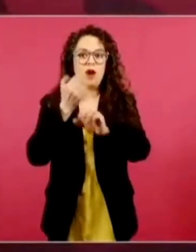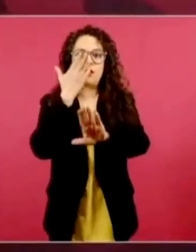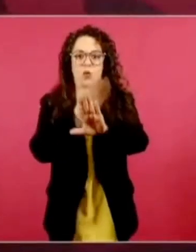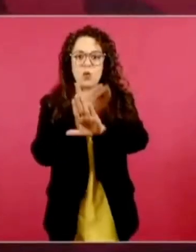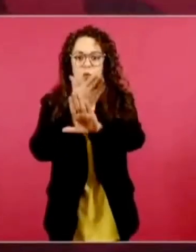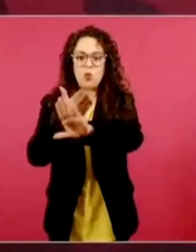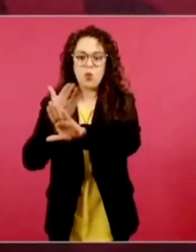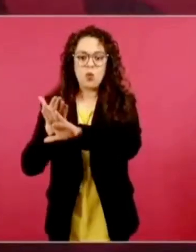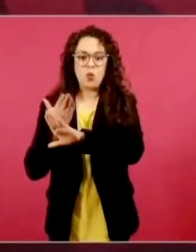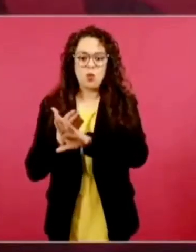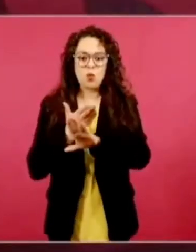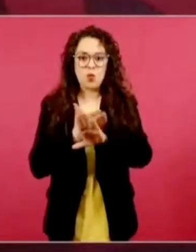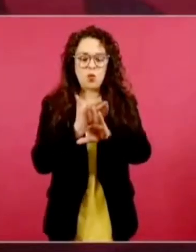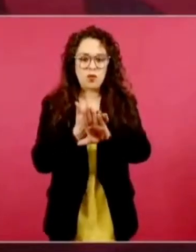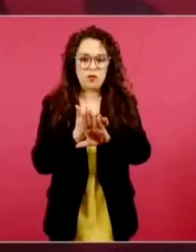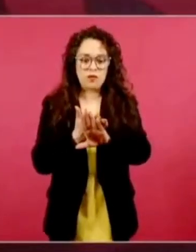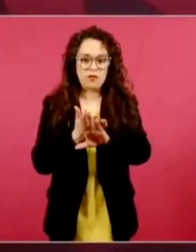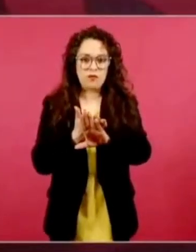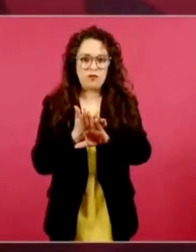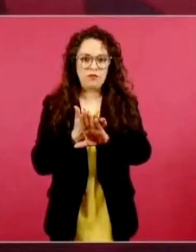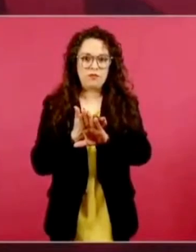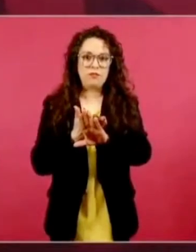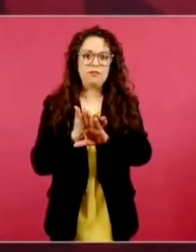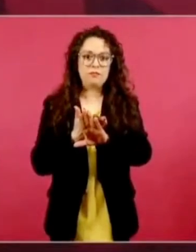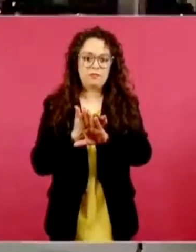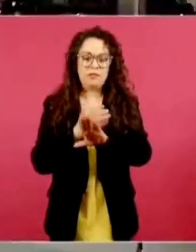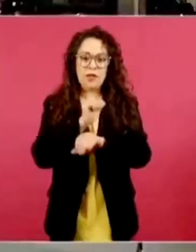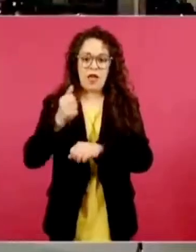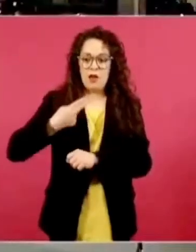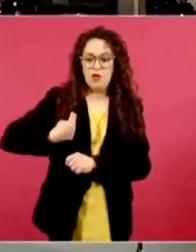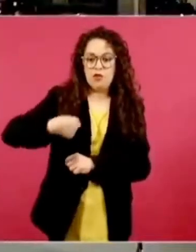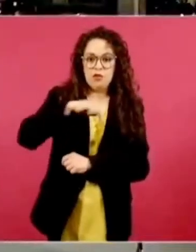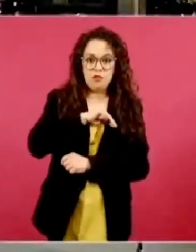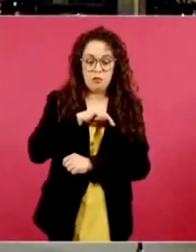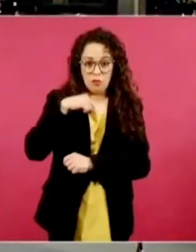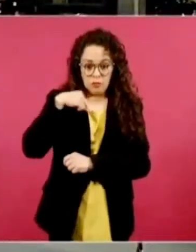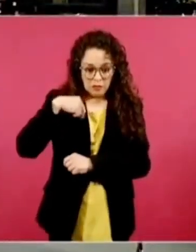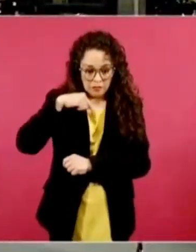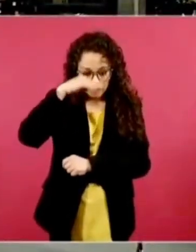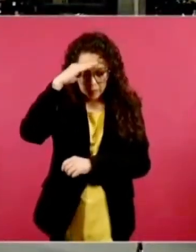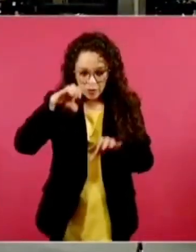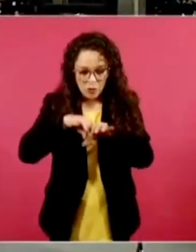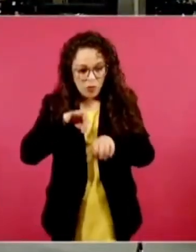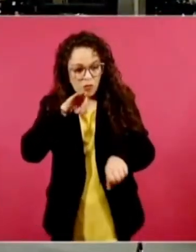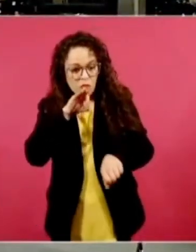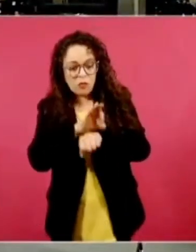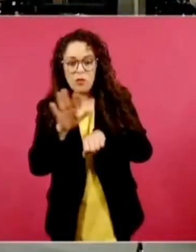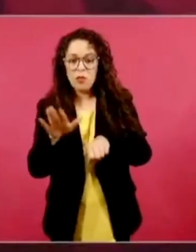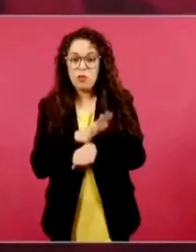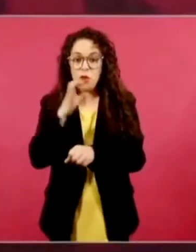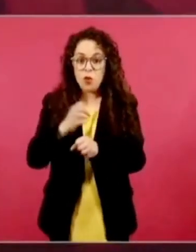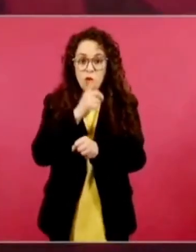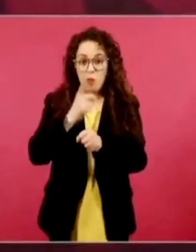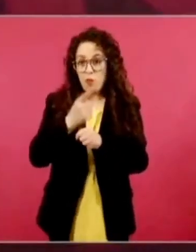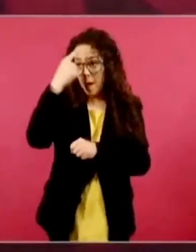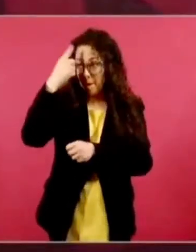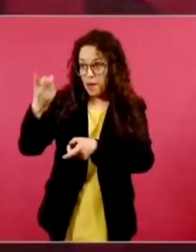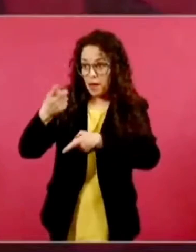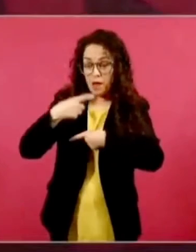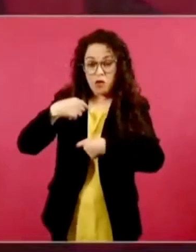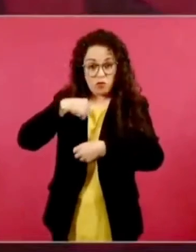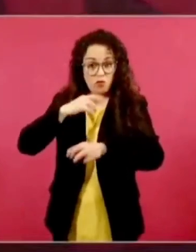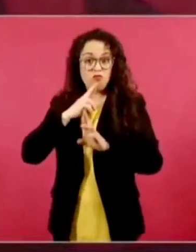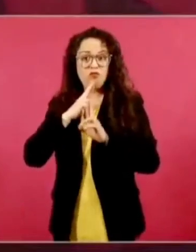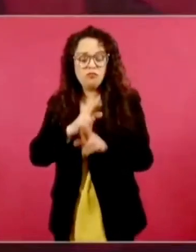que no podíamos defendernos, no había la posibilidad de la réplica, de todas